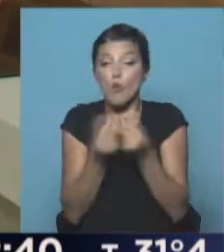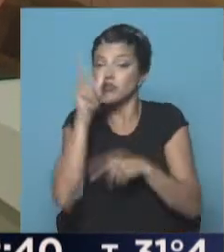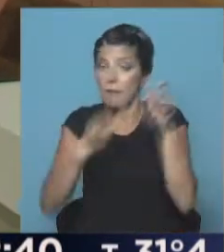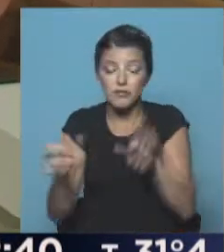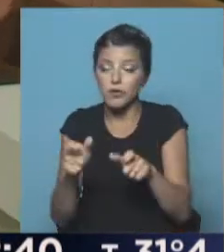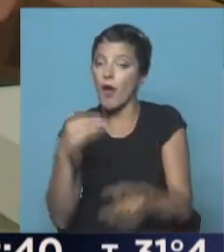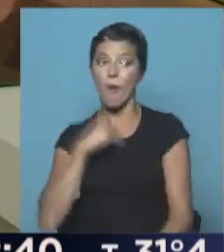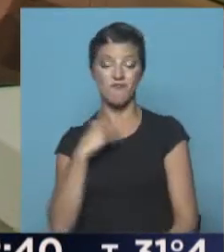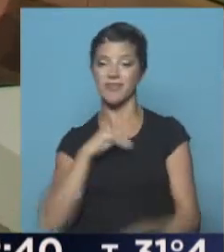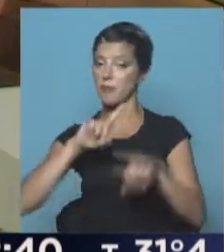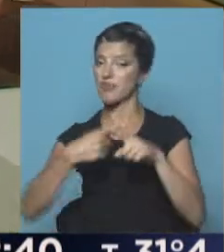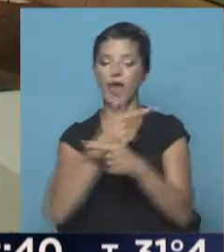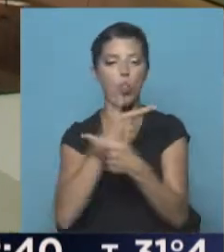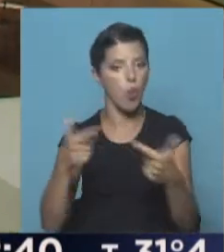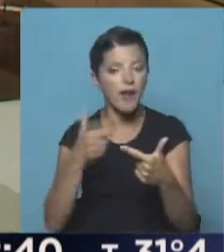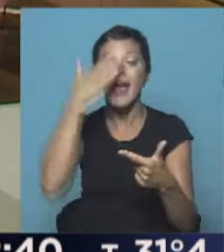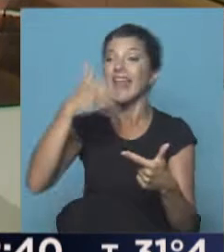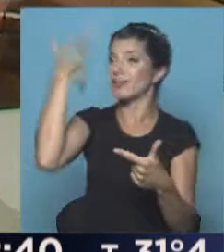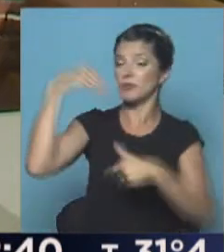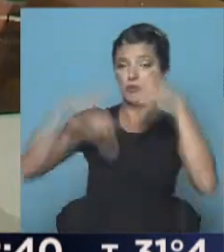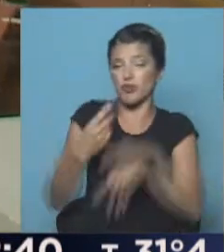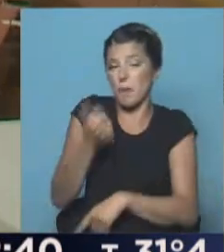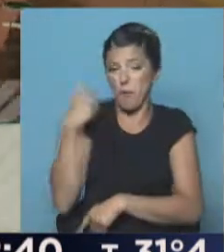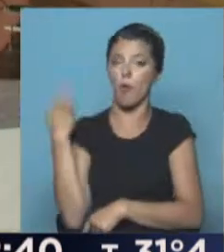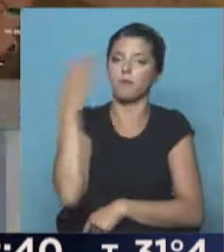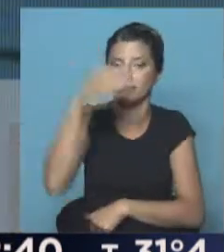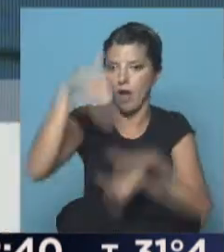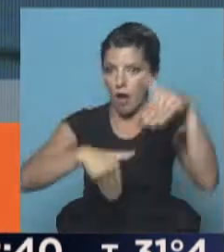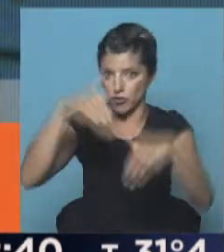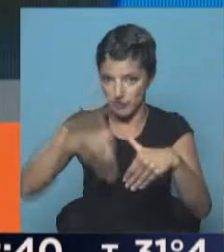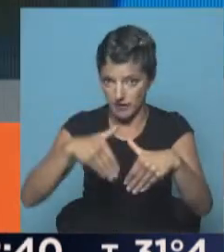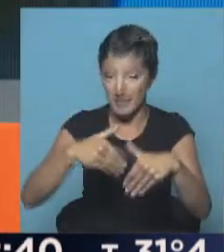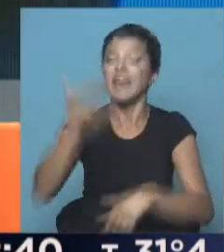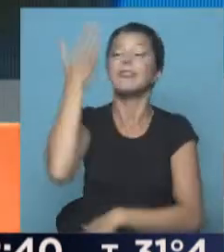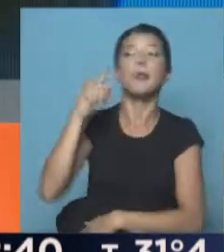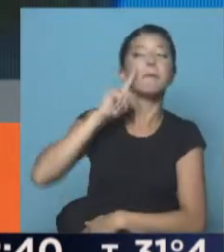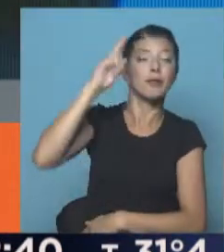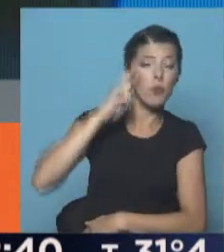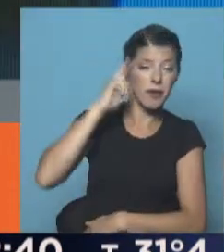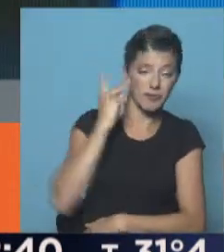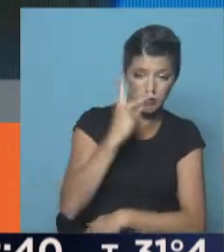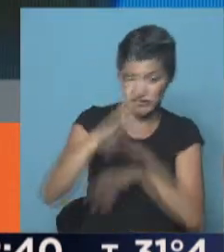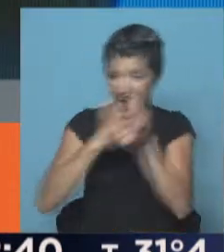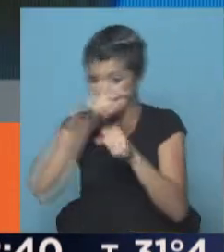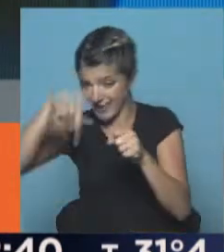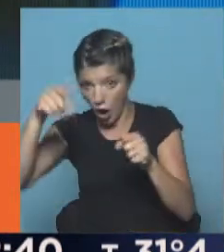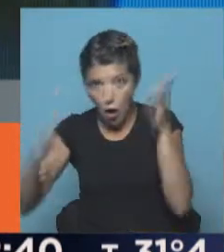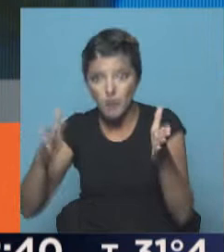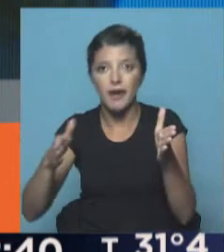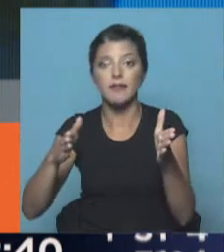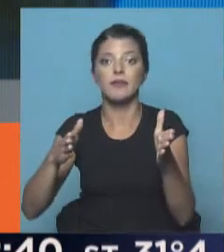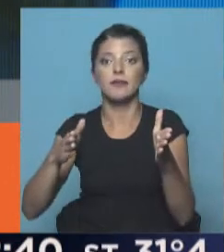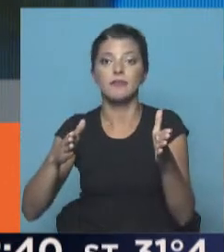descreimiento en la política en las últimas elecciones esto fue el nivel más bajo desde 1992 el 34 por ciento de los 14 millones